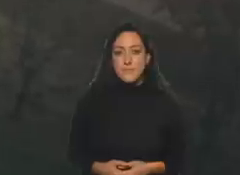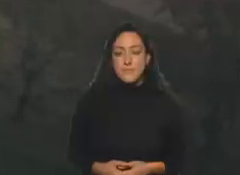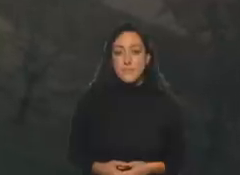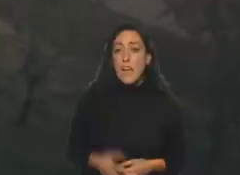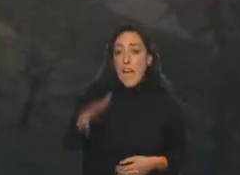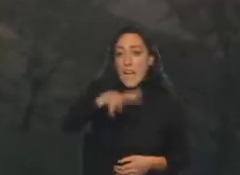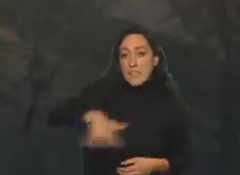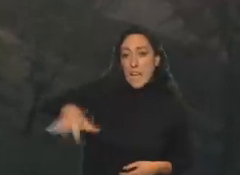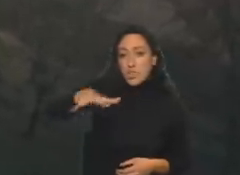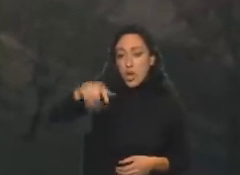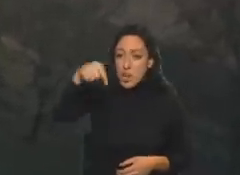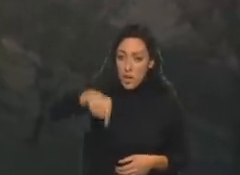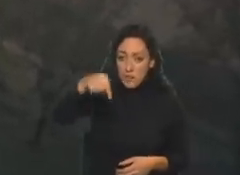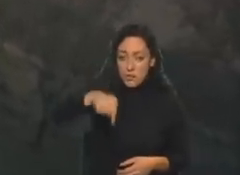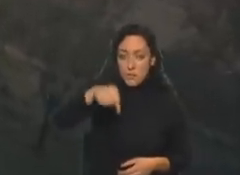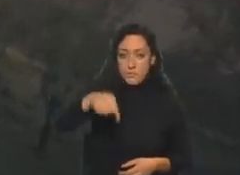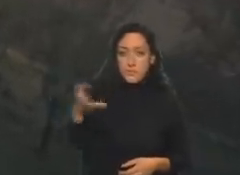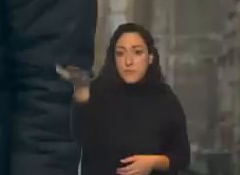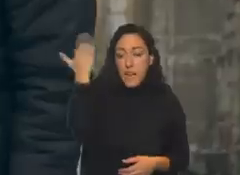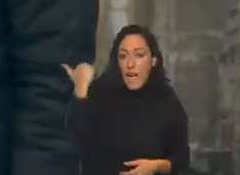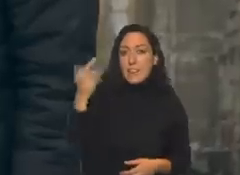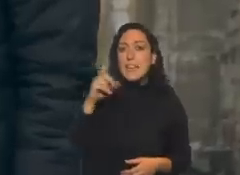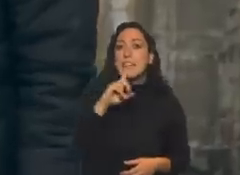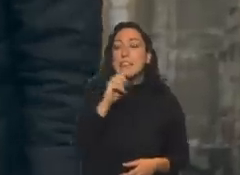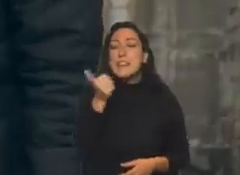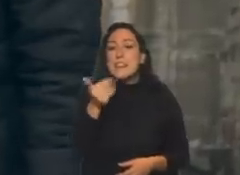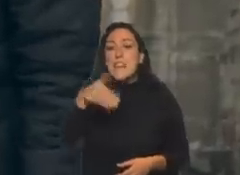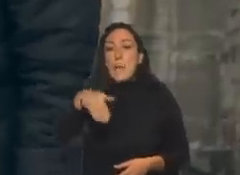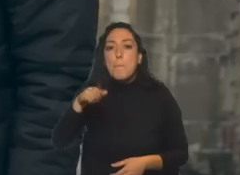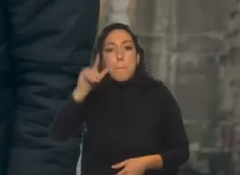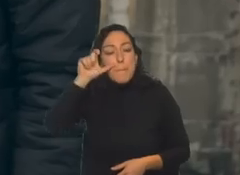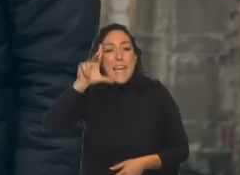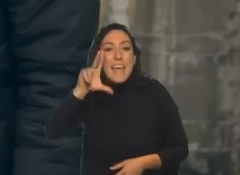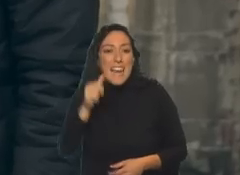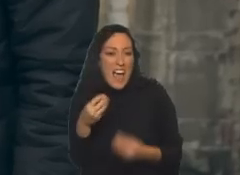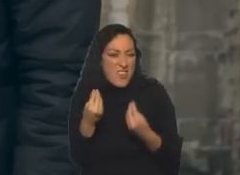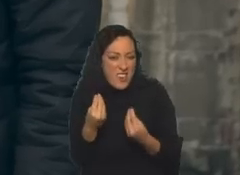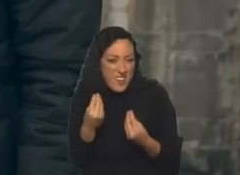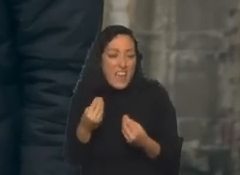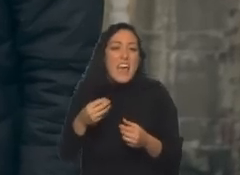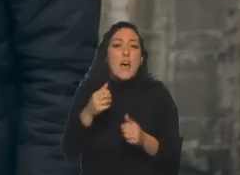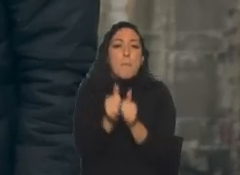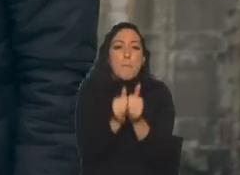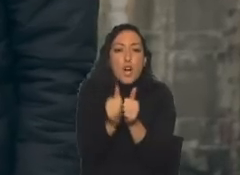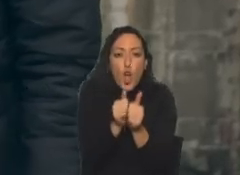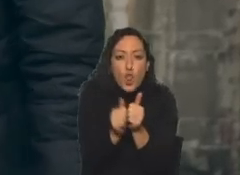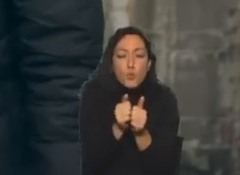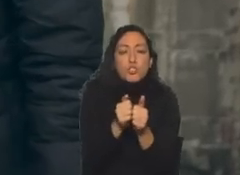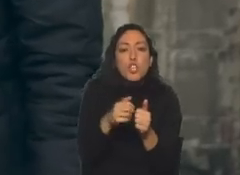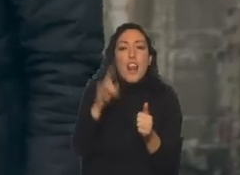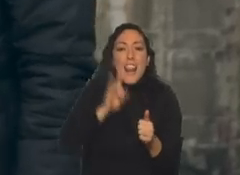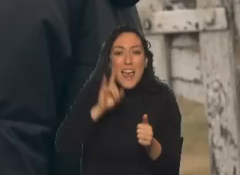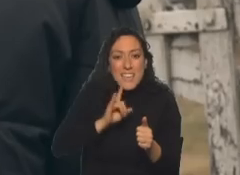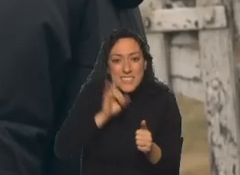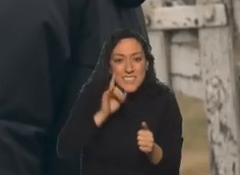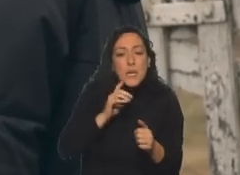Esta zona que estamos acá era una zona tambera por excelencia, que se producía leche, acá se procesaba y de acá se vendía Rosario. ¿Y qué pasó?